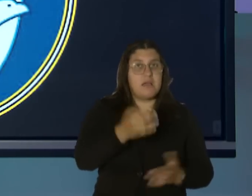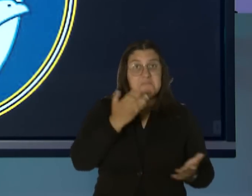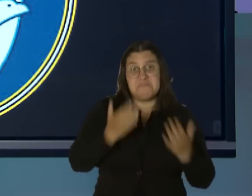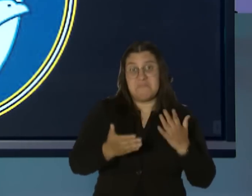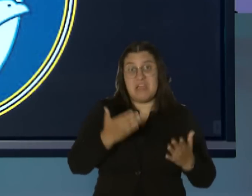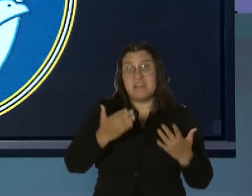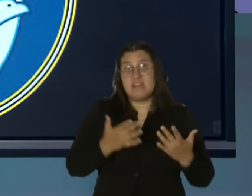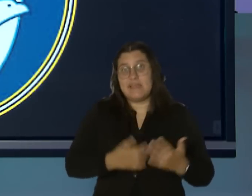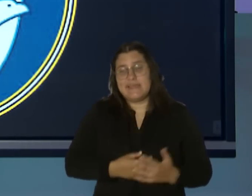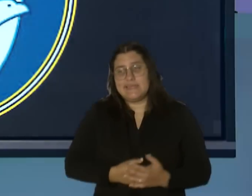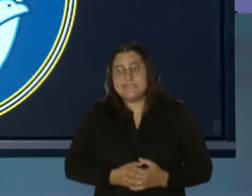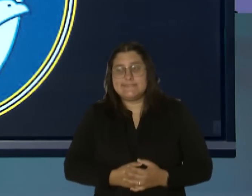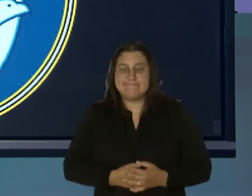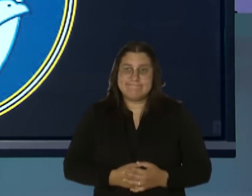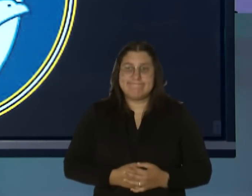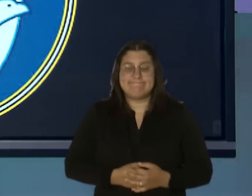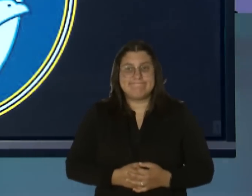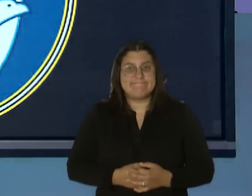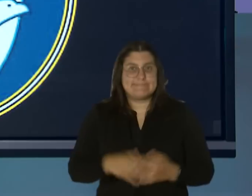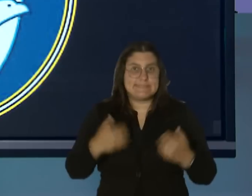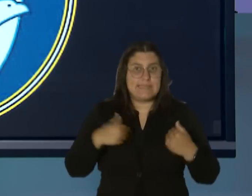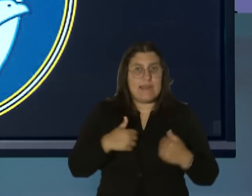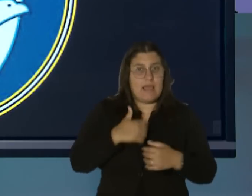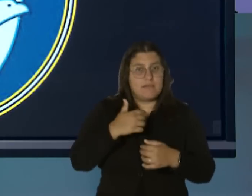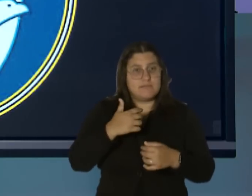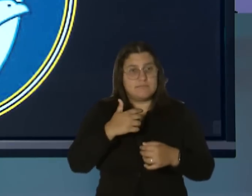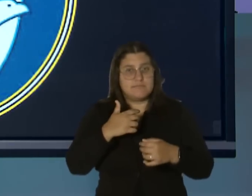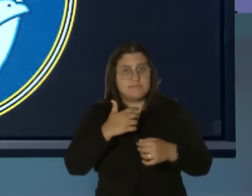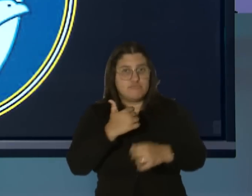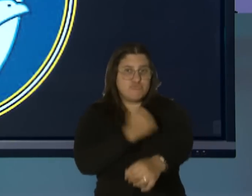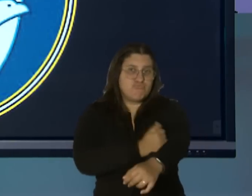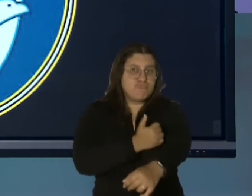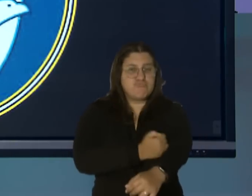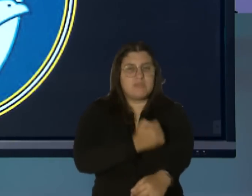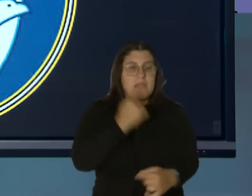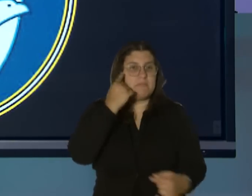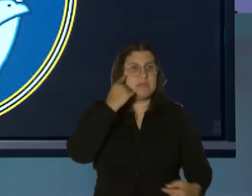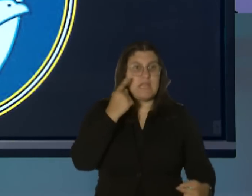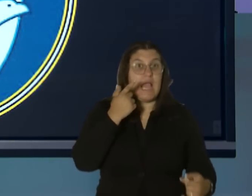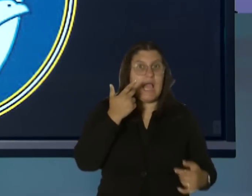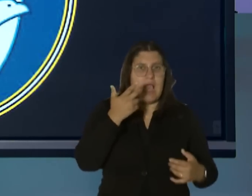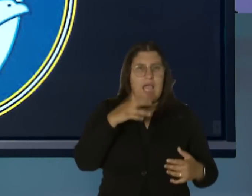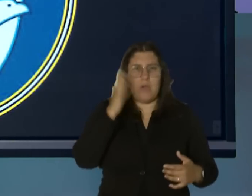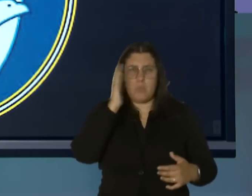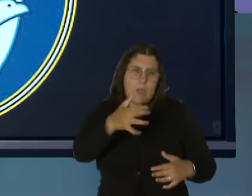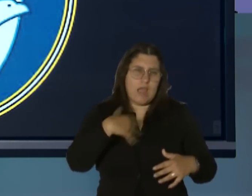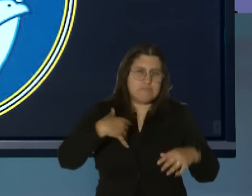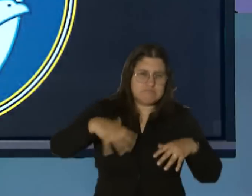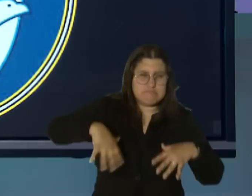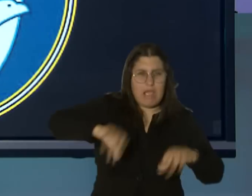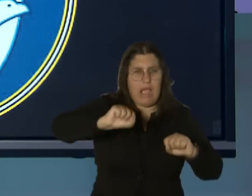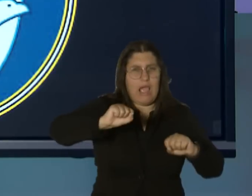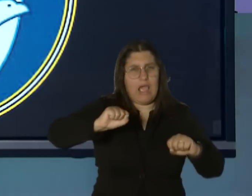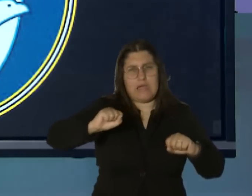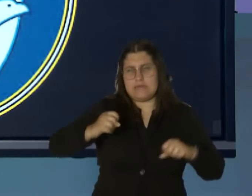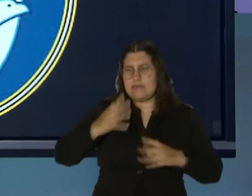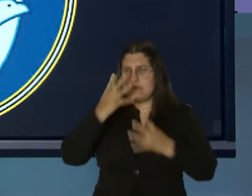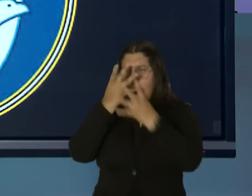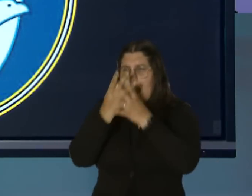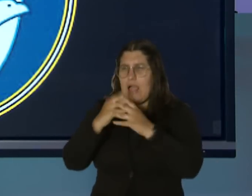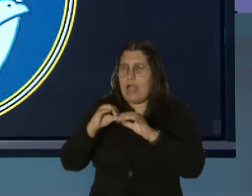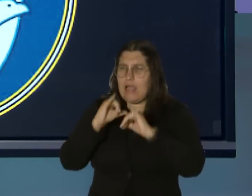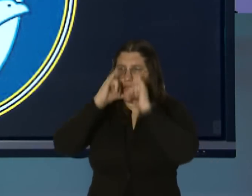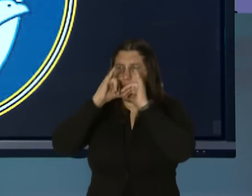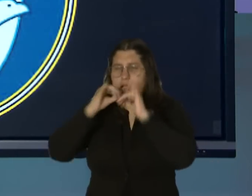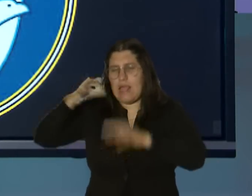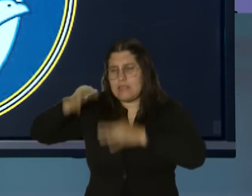bajo los efectos de algún tipo de sustancias controladas y la gente piensa, va el policía a arrestarlo, vamos para la cárcel, vamos a llevarte a un